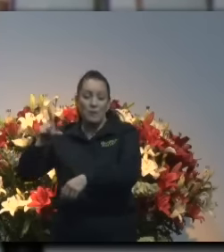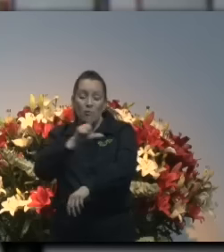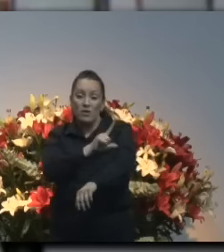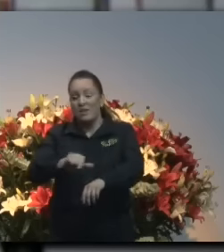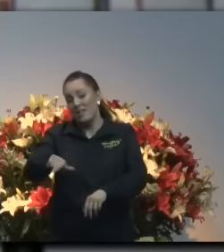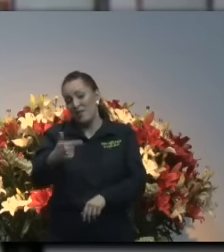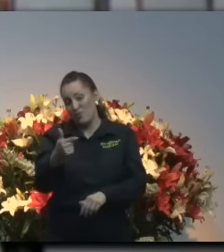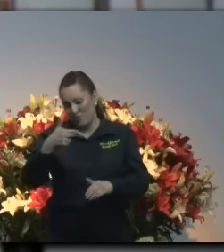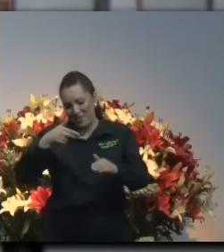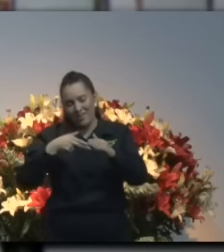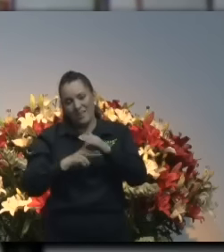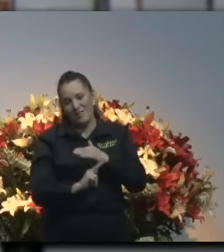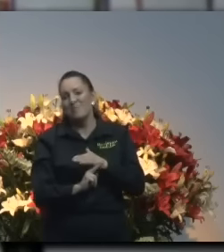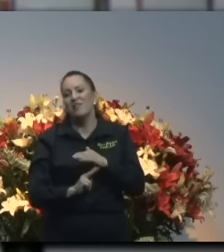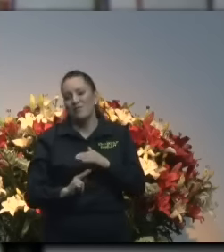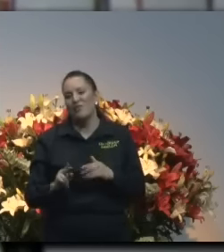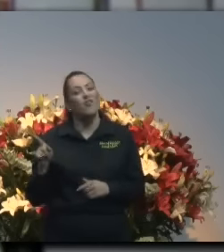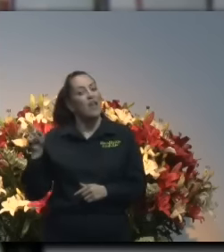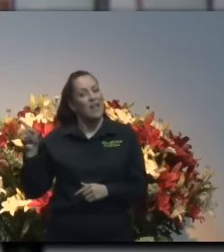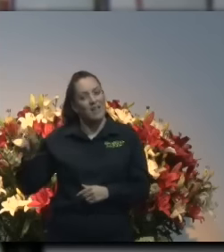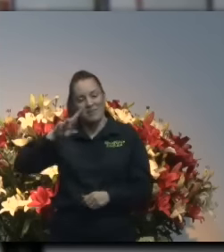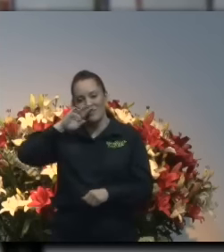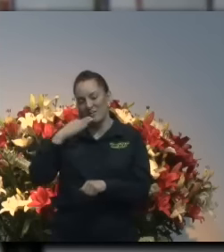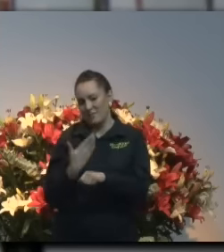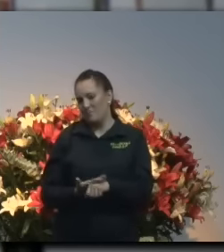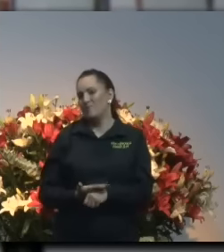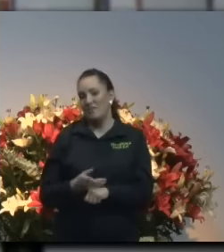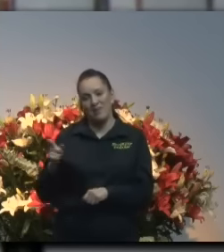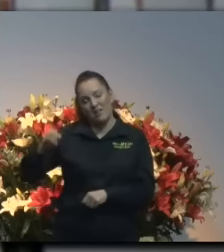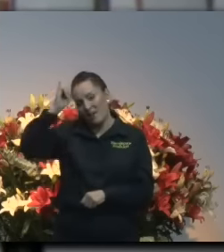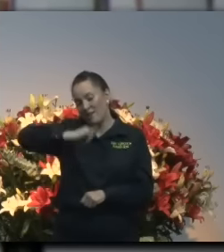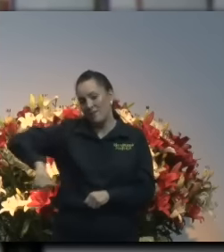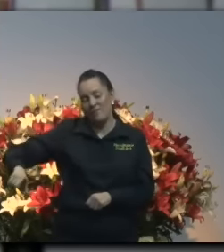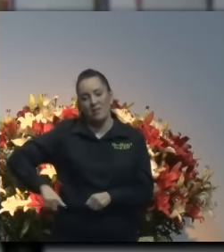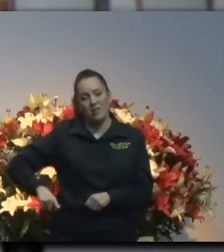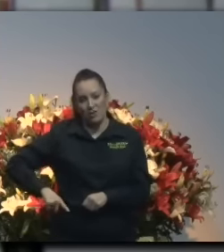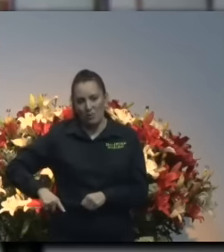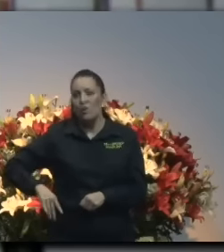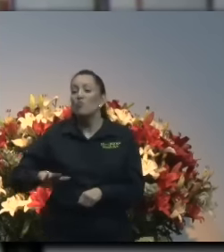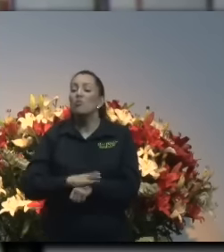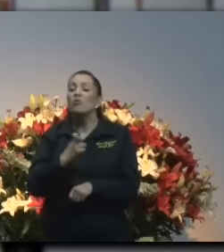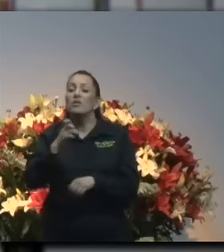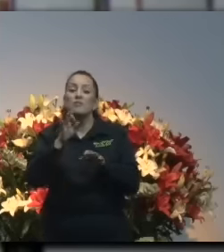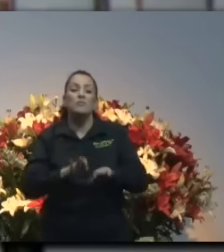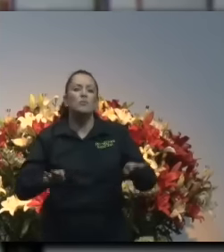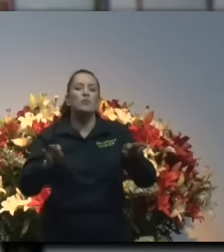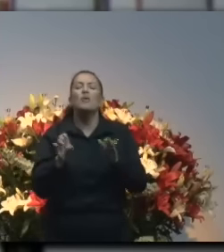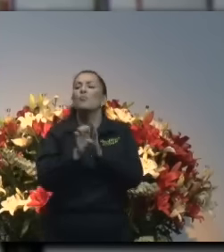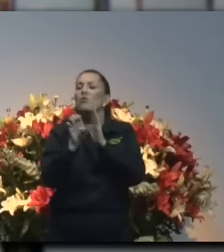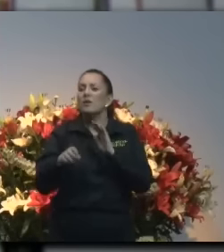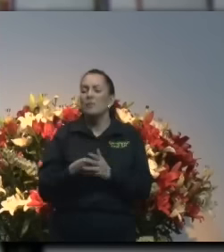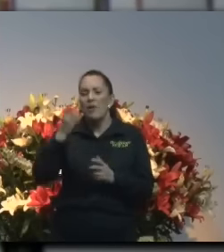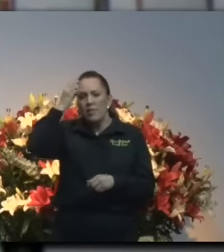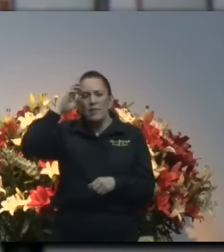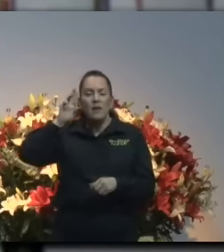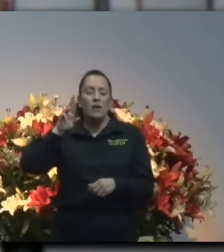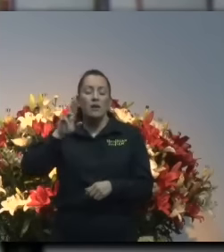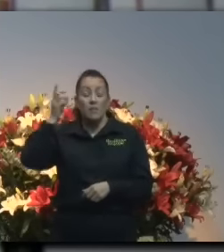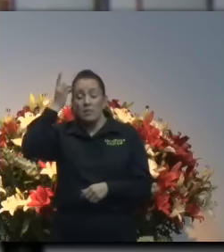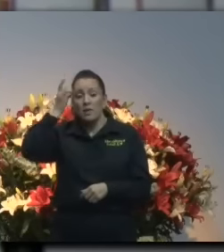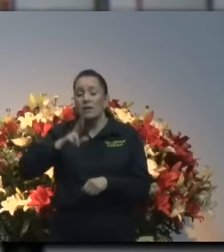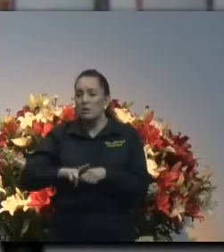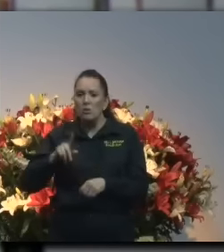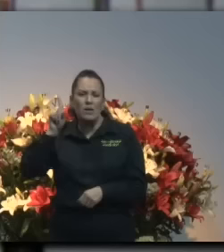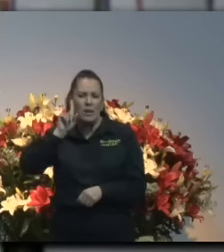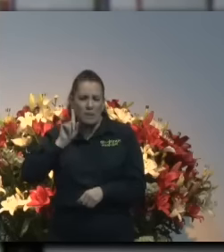de gobierno. Entonces, si vamos a hablar, condenemos todos los hechos, la directora del metro ni siquiera fue llamada a declarar.